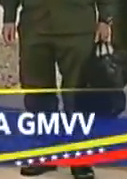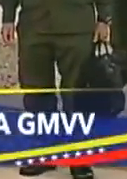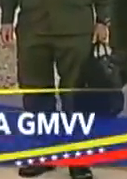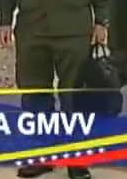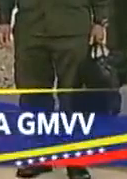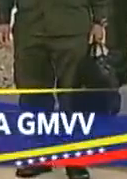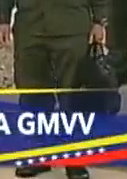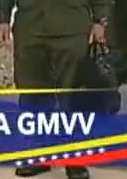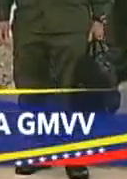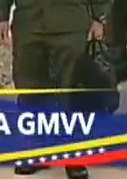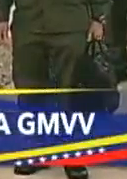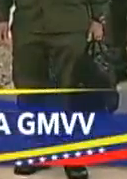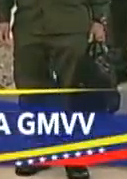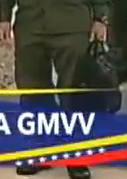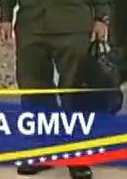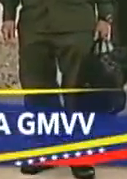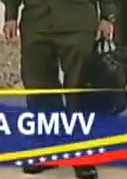estado